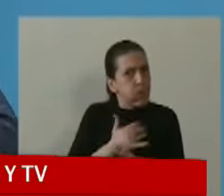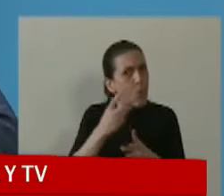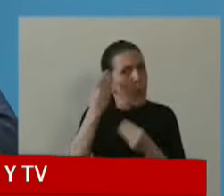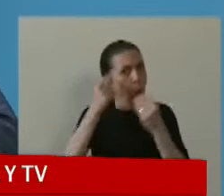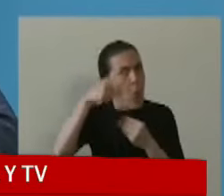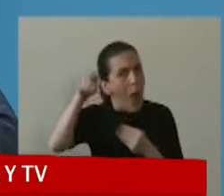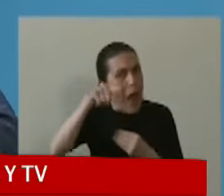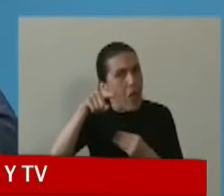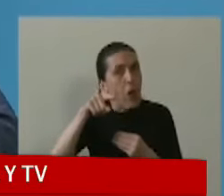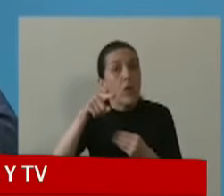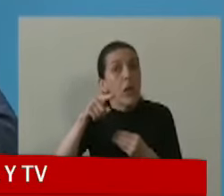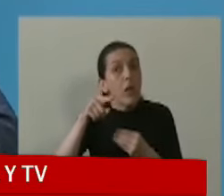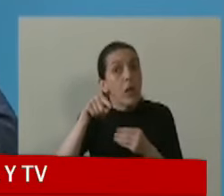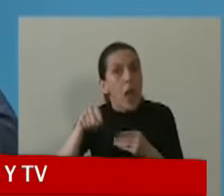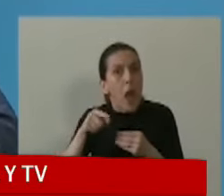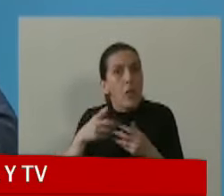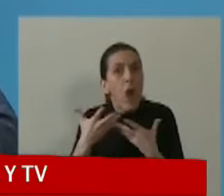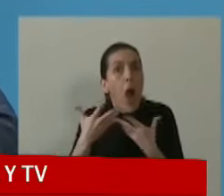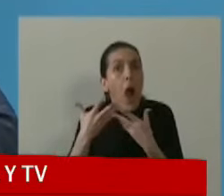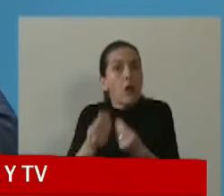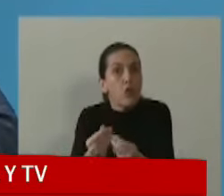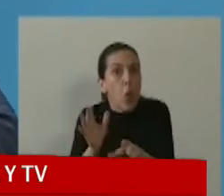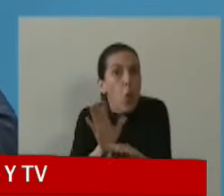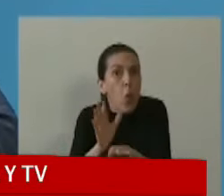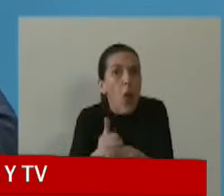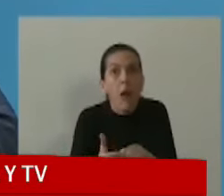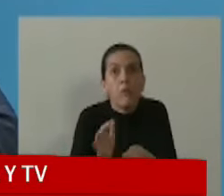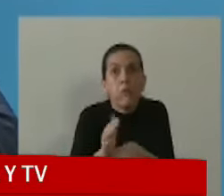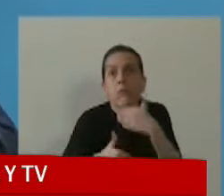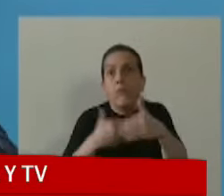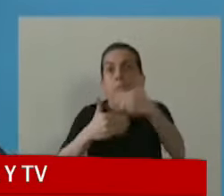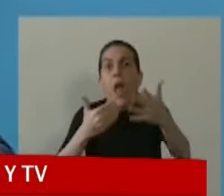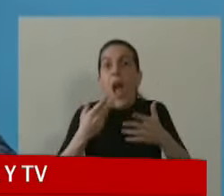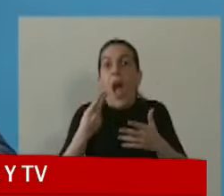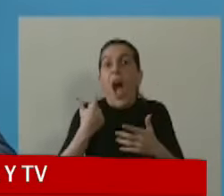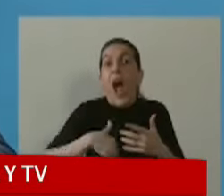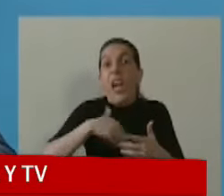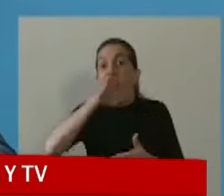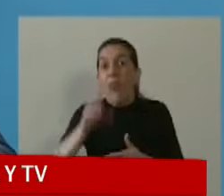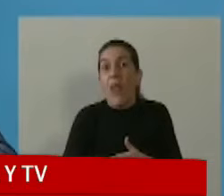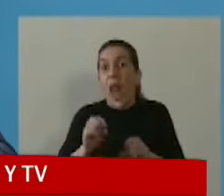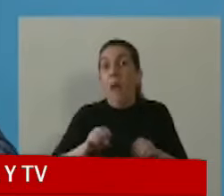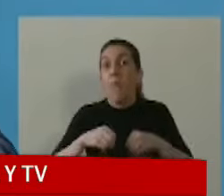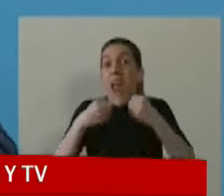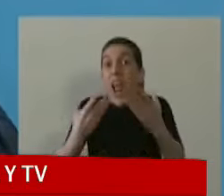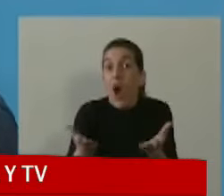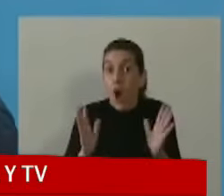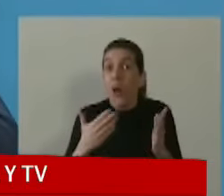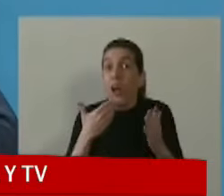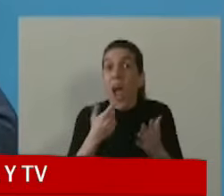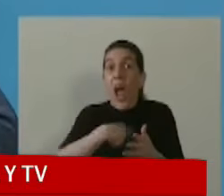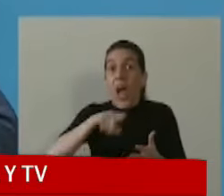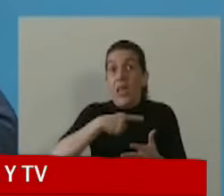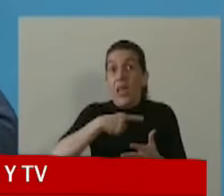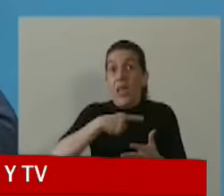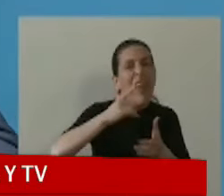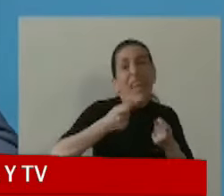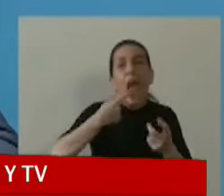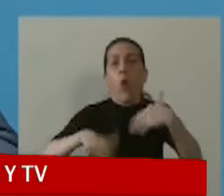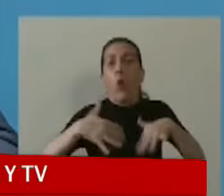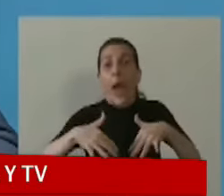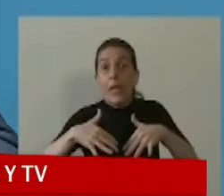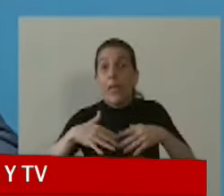defiende cada uno estoy seguro que eso explica lo que pasa cuando uno de los reyes de algunos